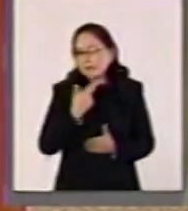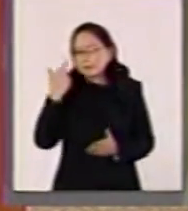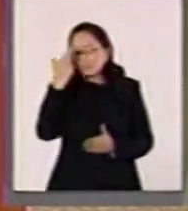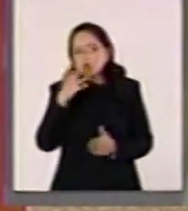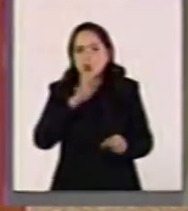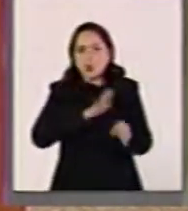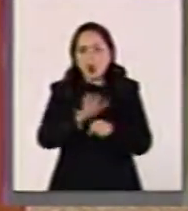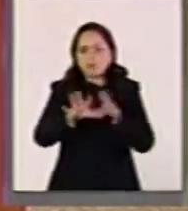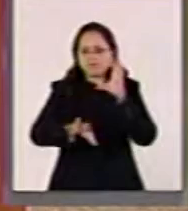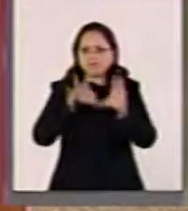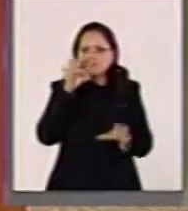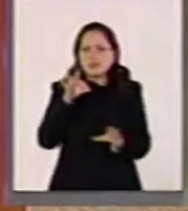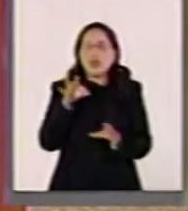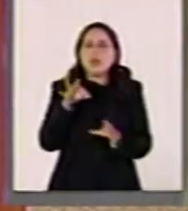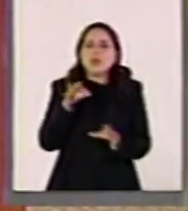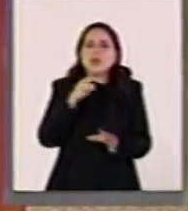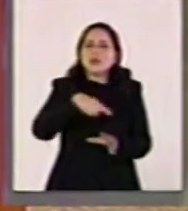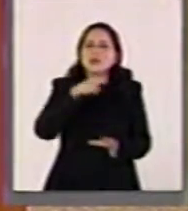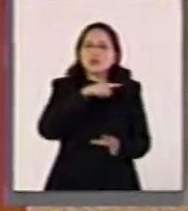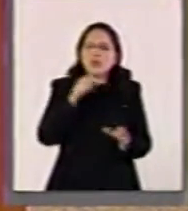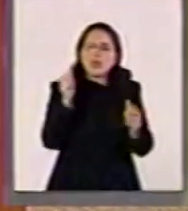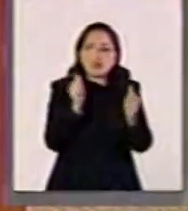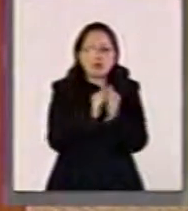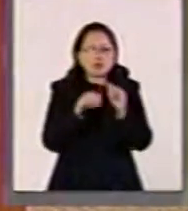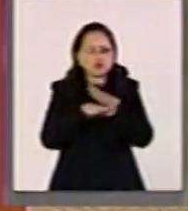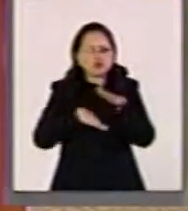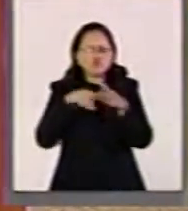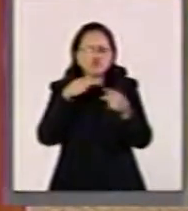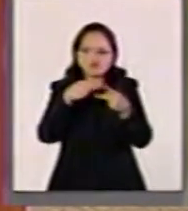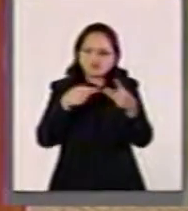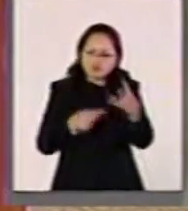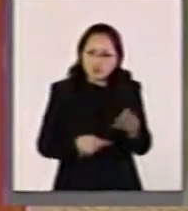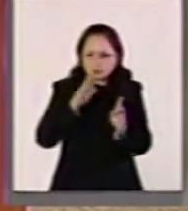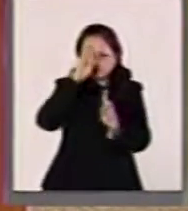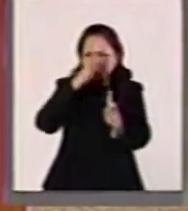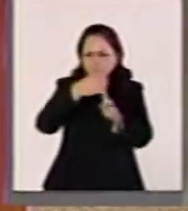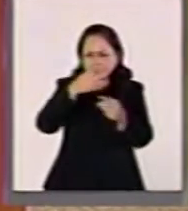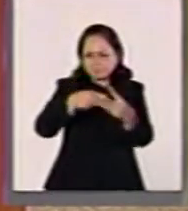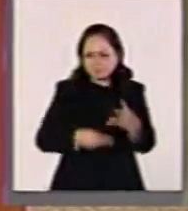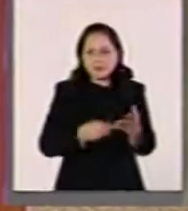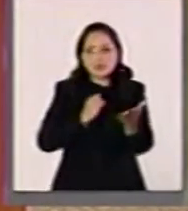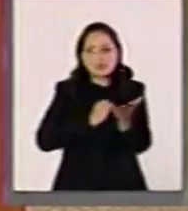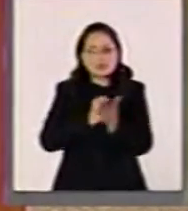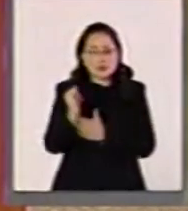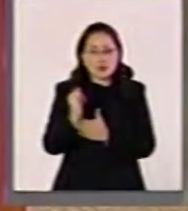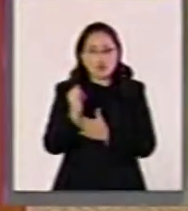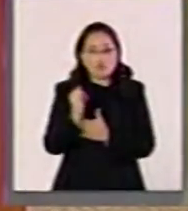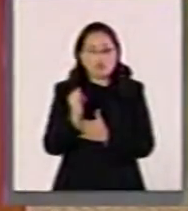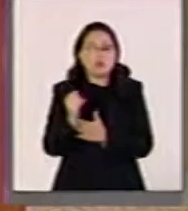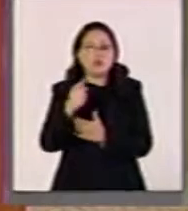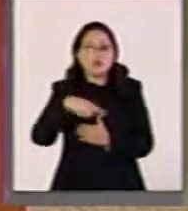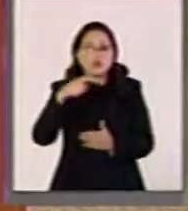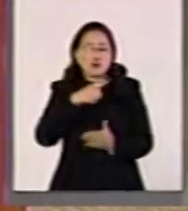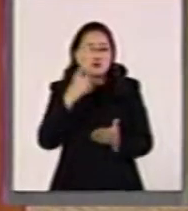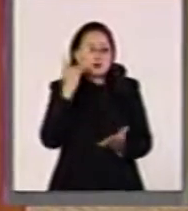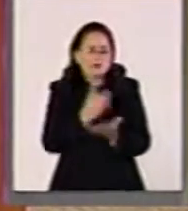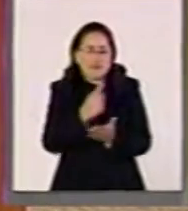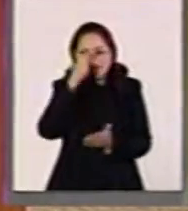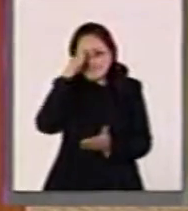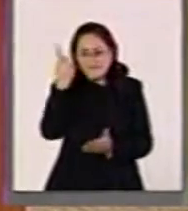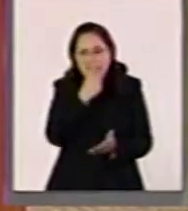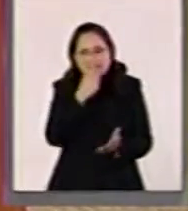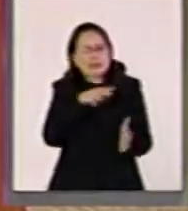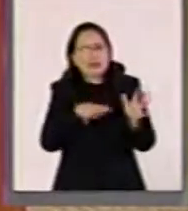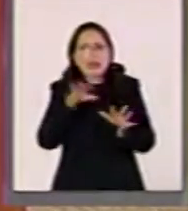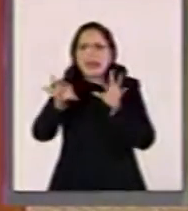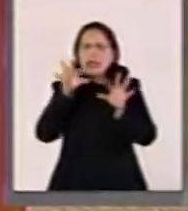elección correspondiente con base en elementos objetivos. La decisión, quiero decir, no ha sido fácil para